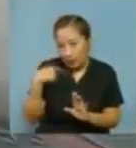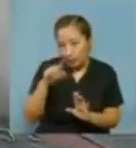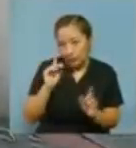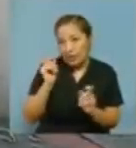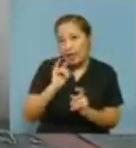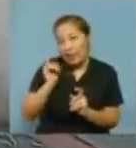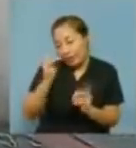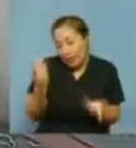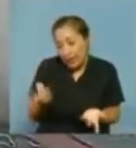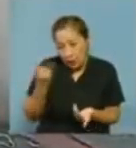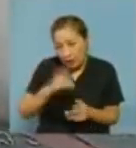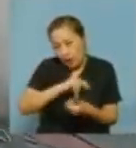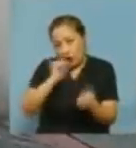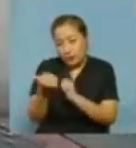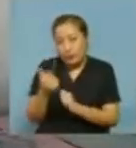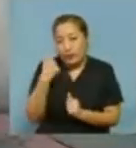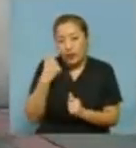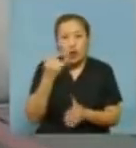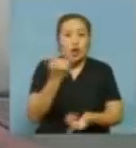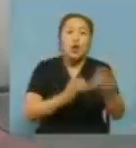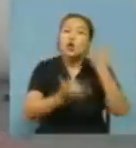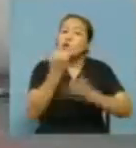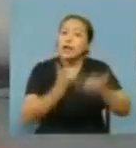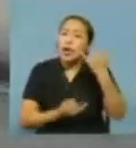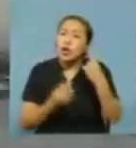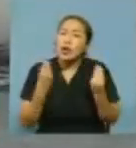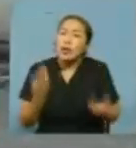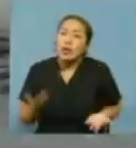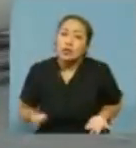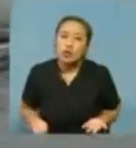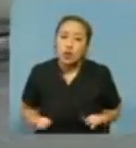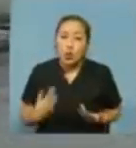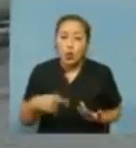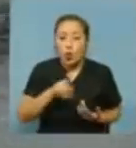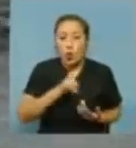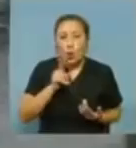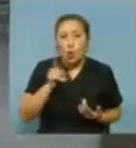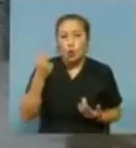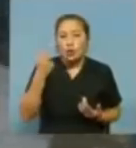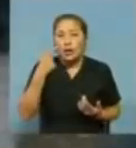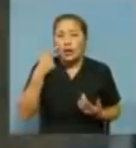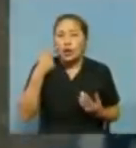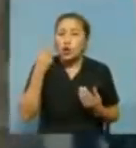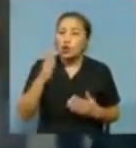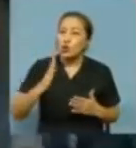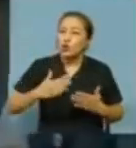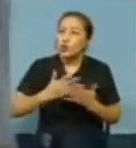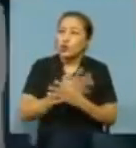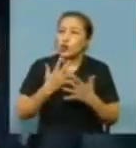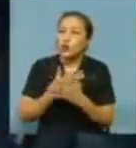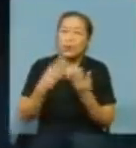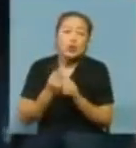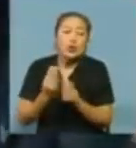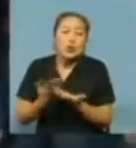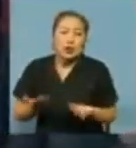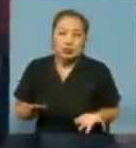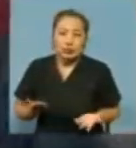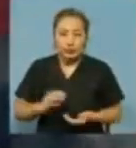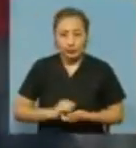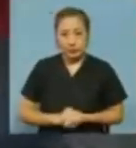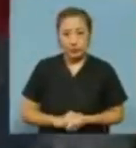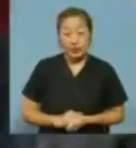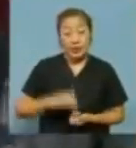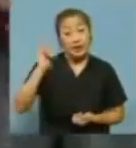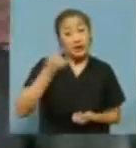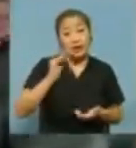bueno, contanos cómo es este momento. Realmente ustedes están muy doloridos por lo que ha pasado. Y sí,